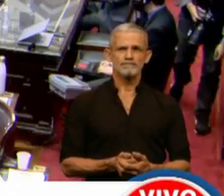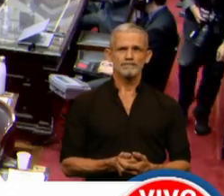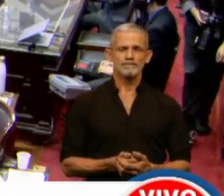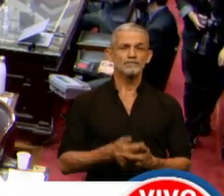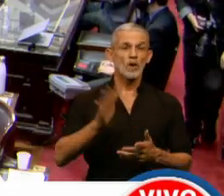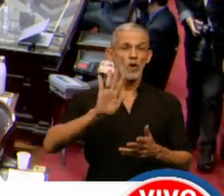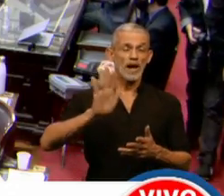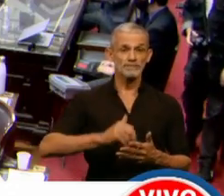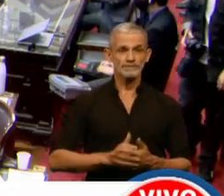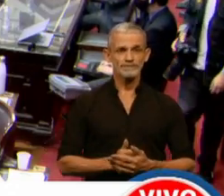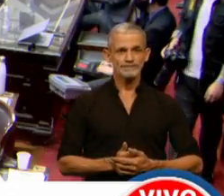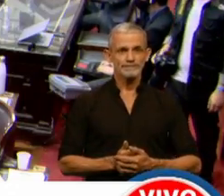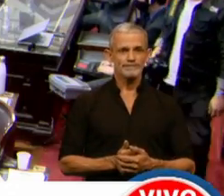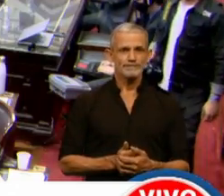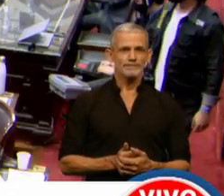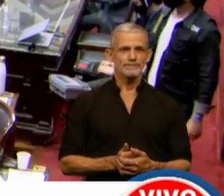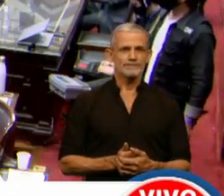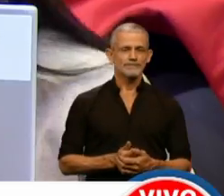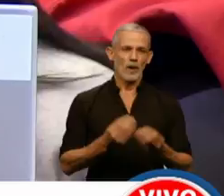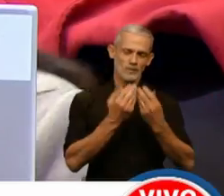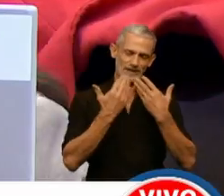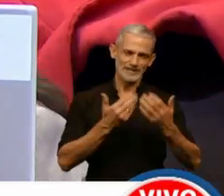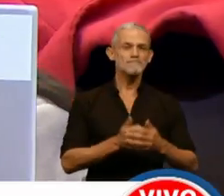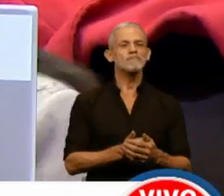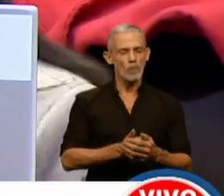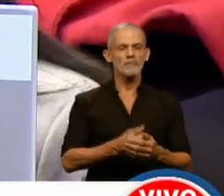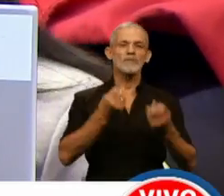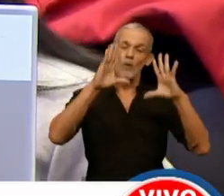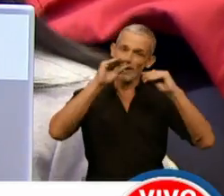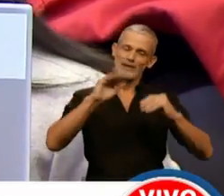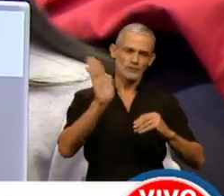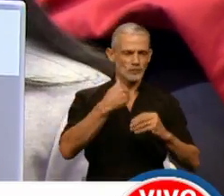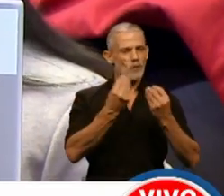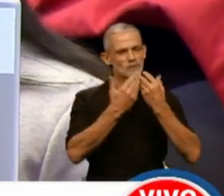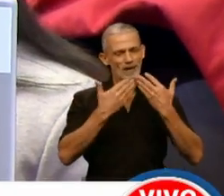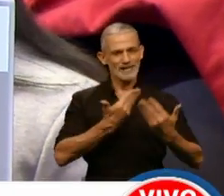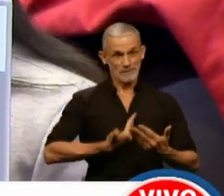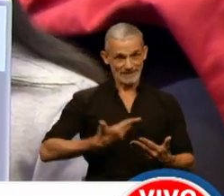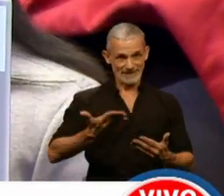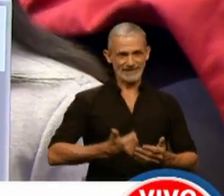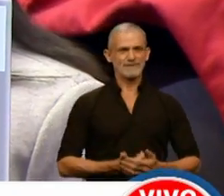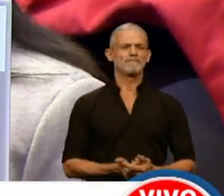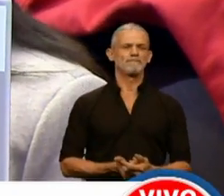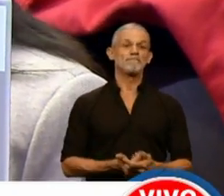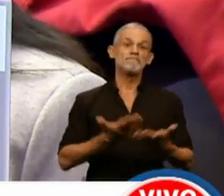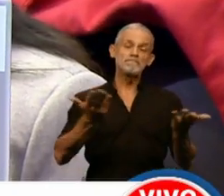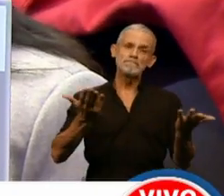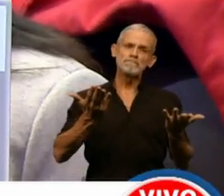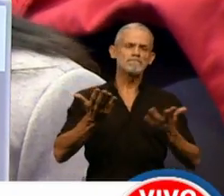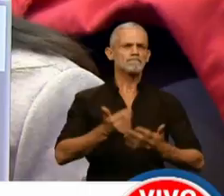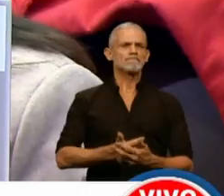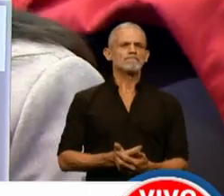hola muchas gracias buenas noches muchas gracias señor presidente mire